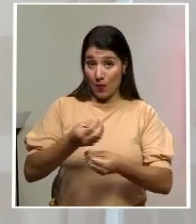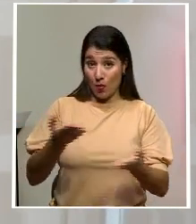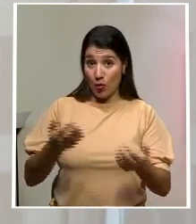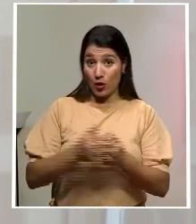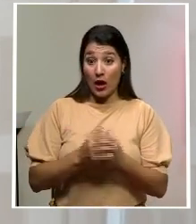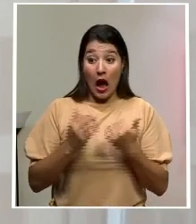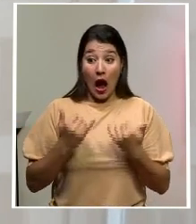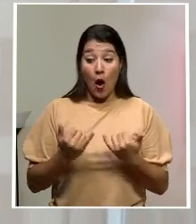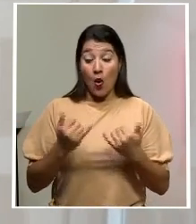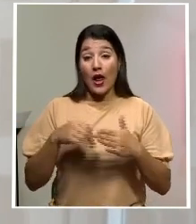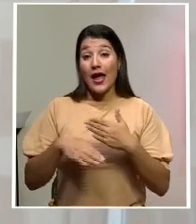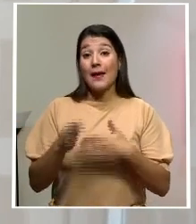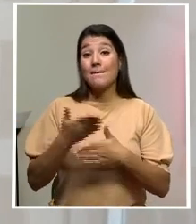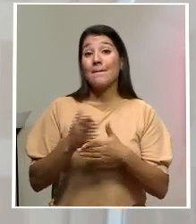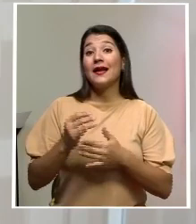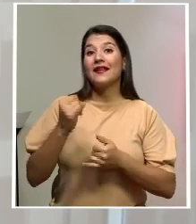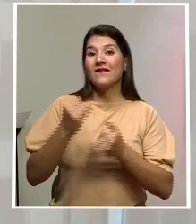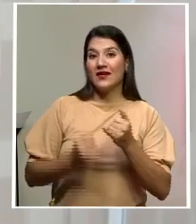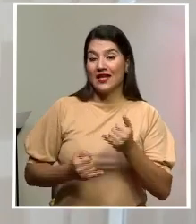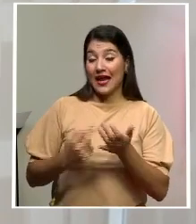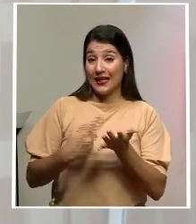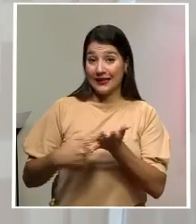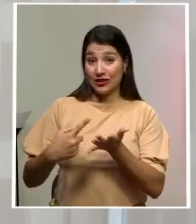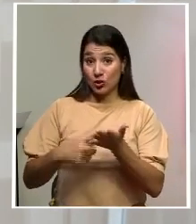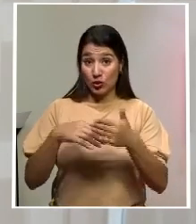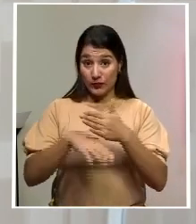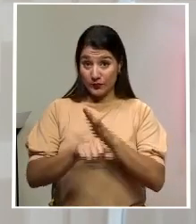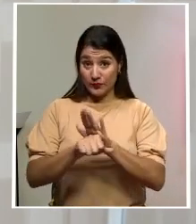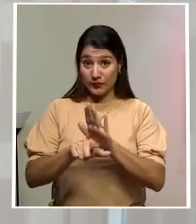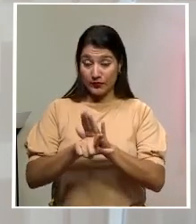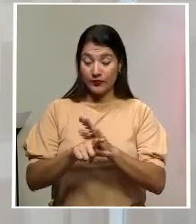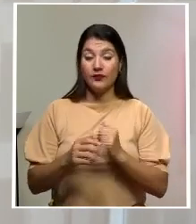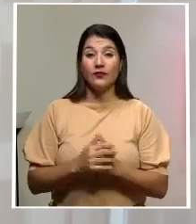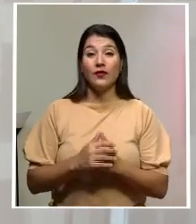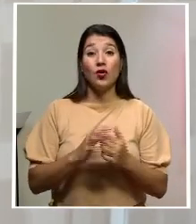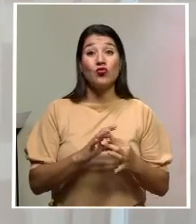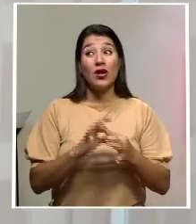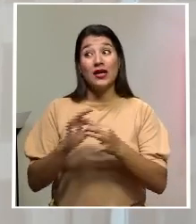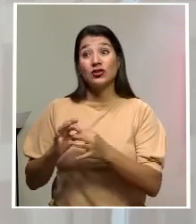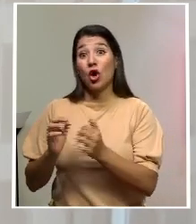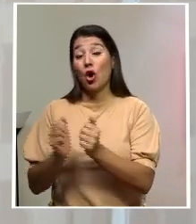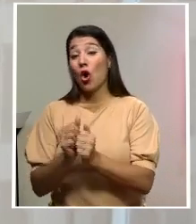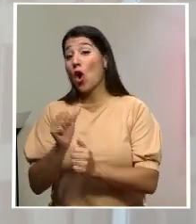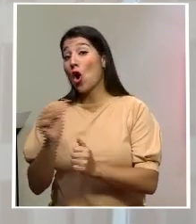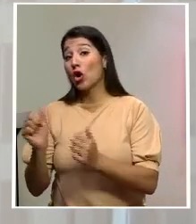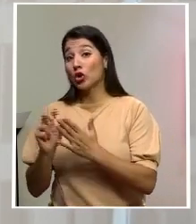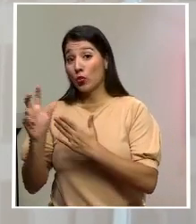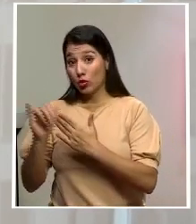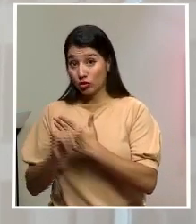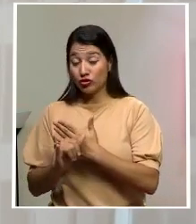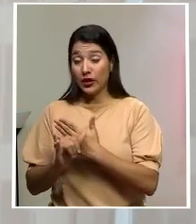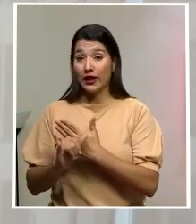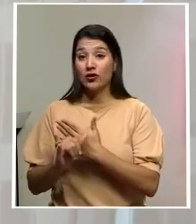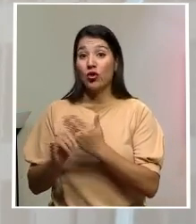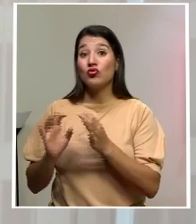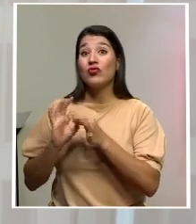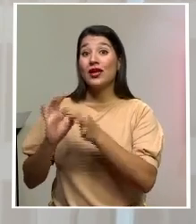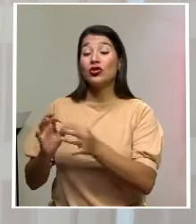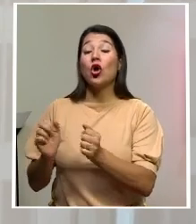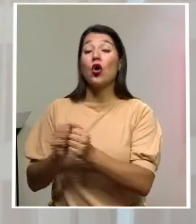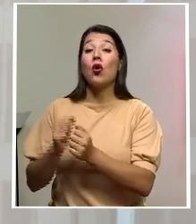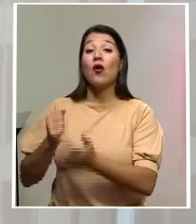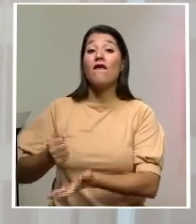etapa final de discusión en el plenario legislativo. Con respecto a los otros proyectos de la agenda complementaria del Fondo